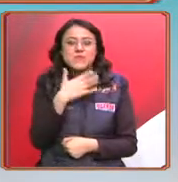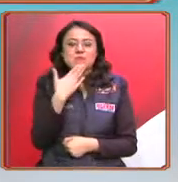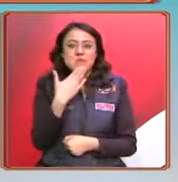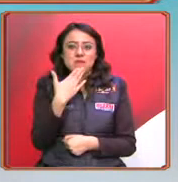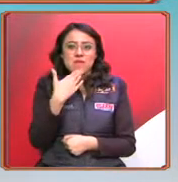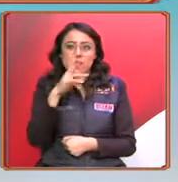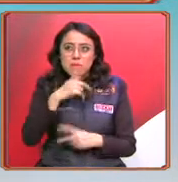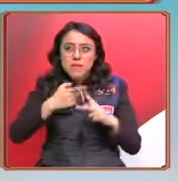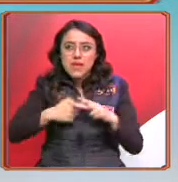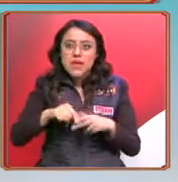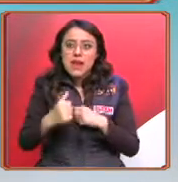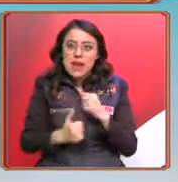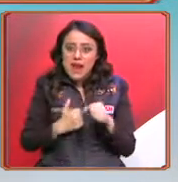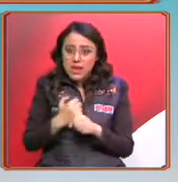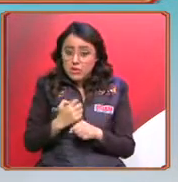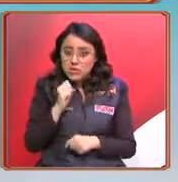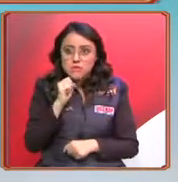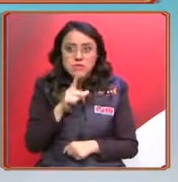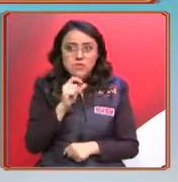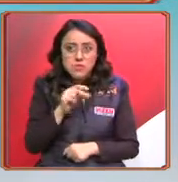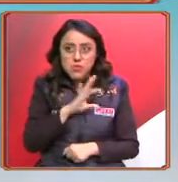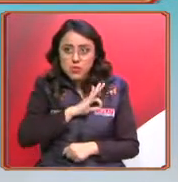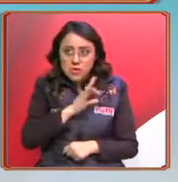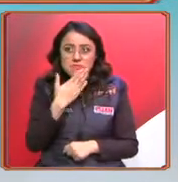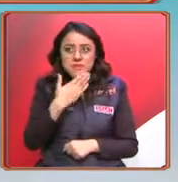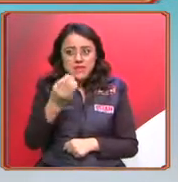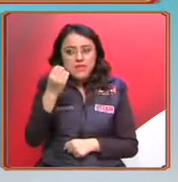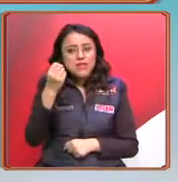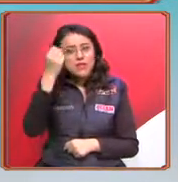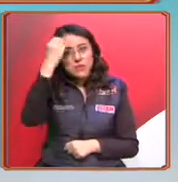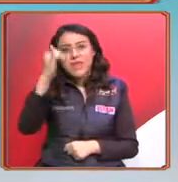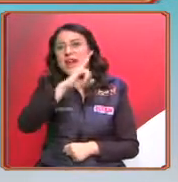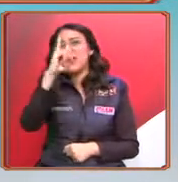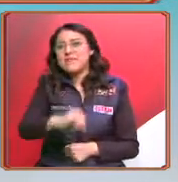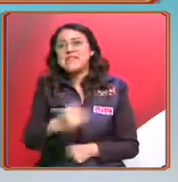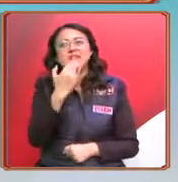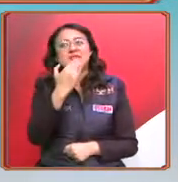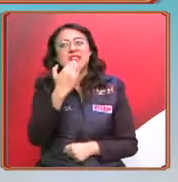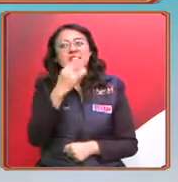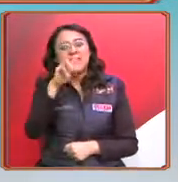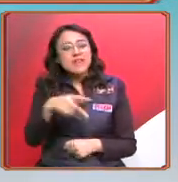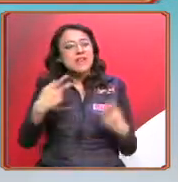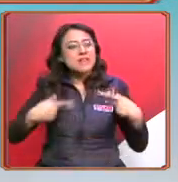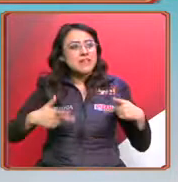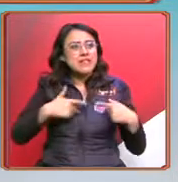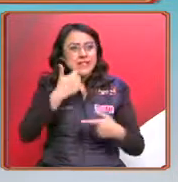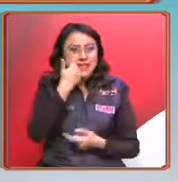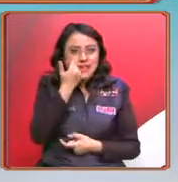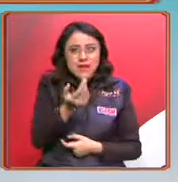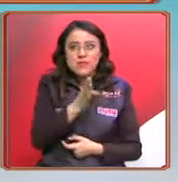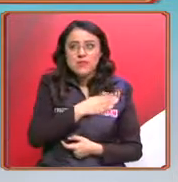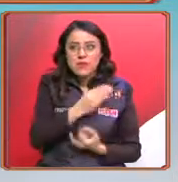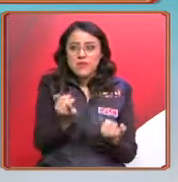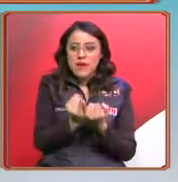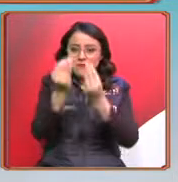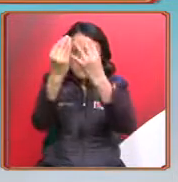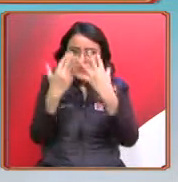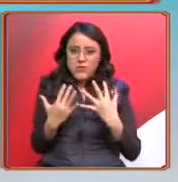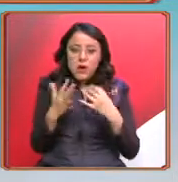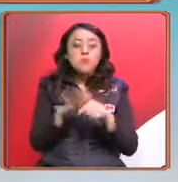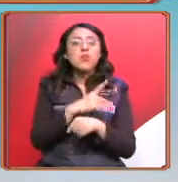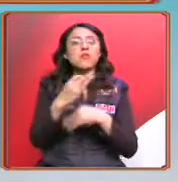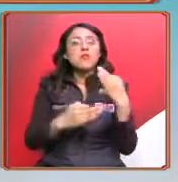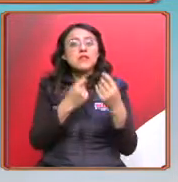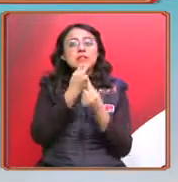y empezar el año de esta manera, vaya que es algo inolvidable. Y es muy buena vibra para quien lo quiera ver así. Hasta buena vibra te trae, porque